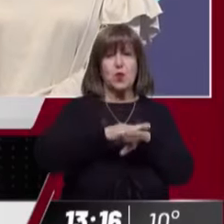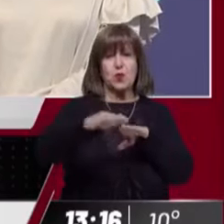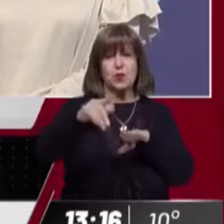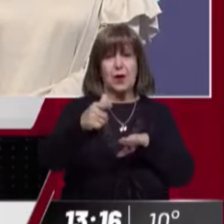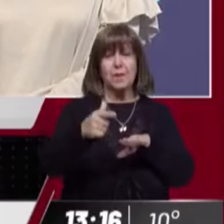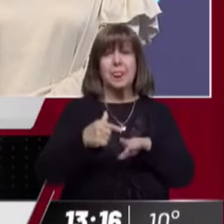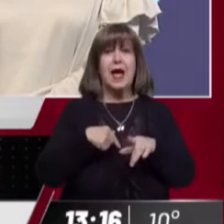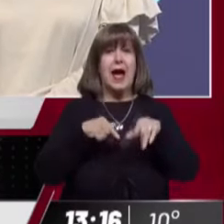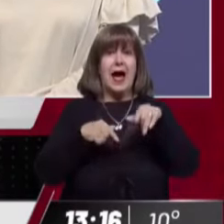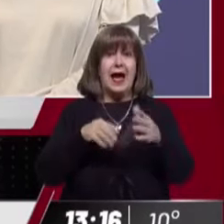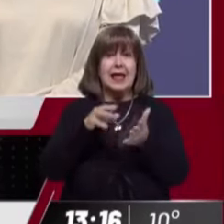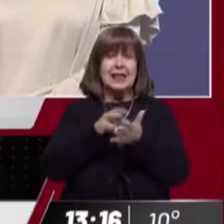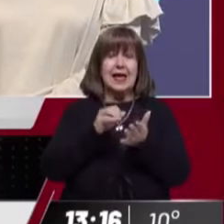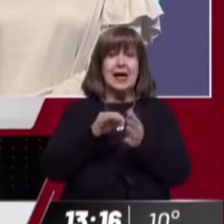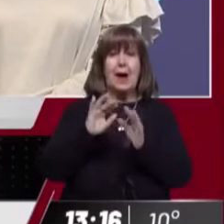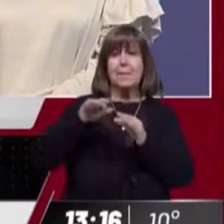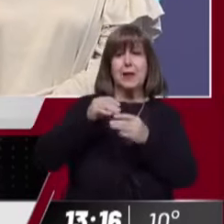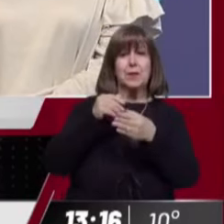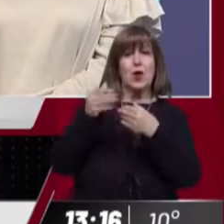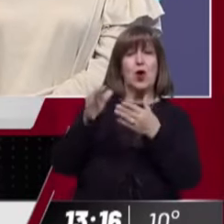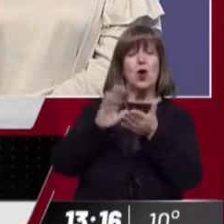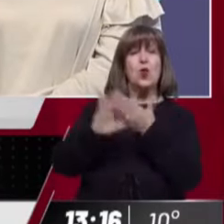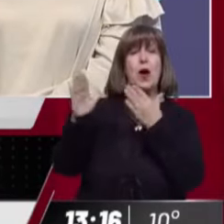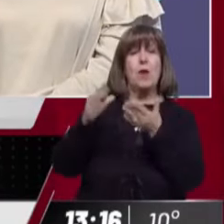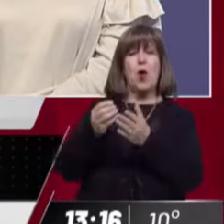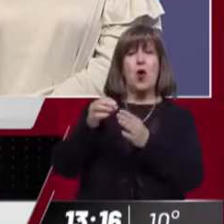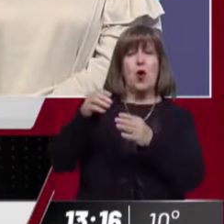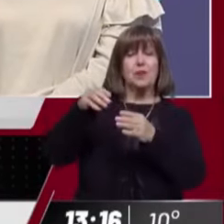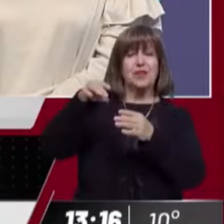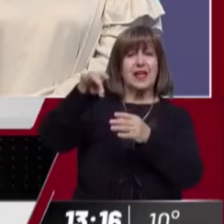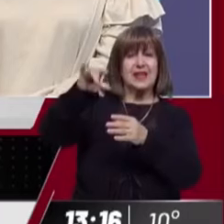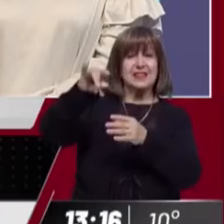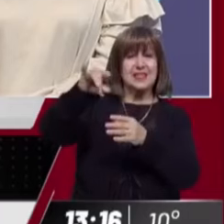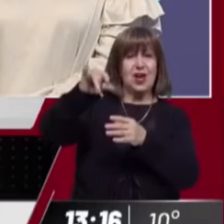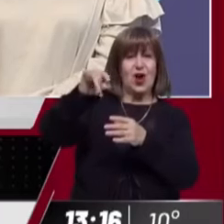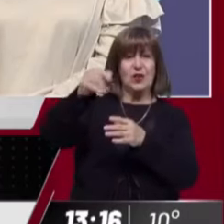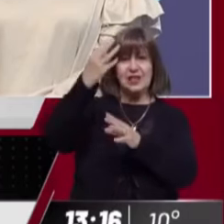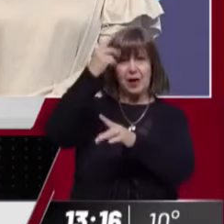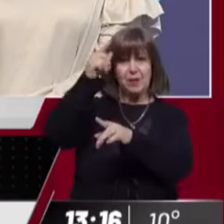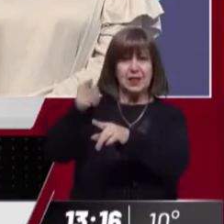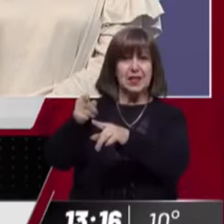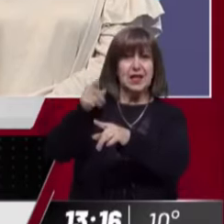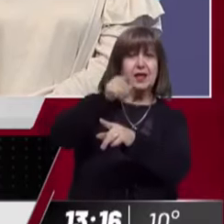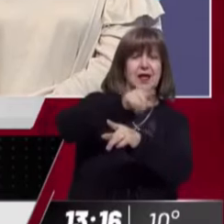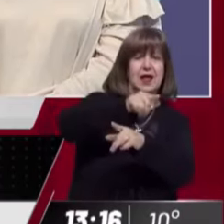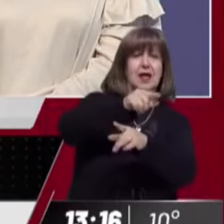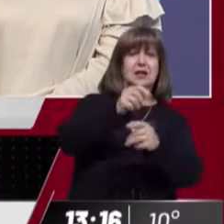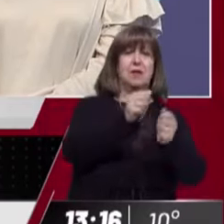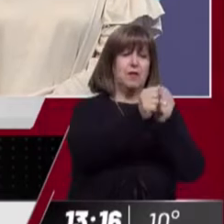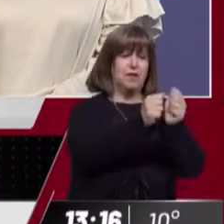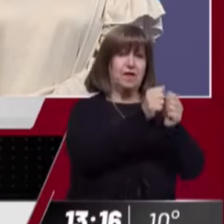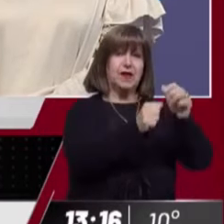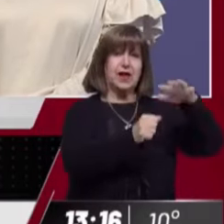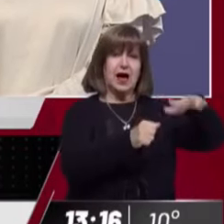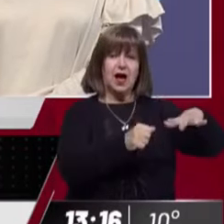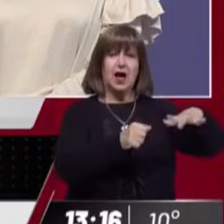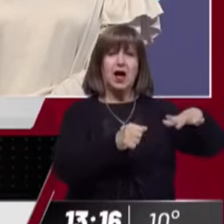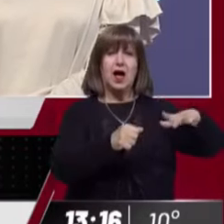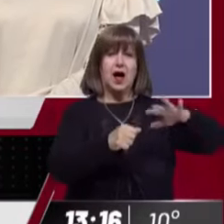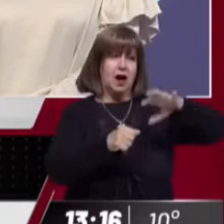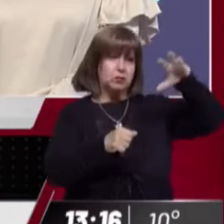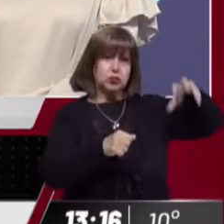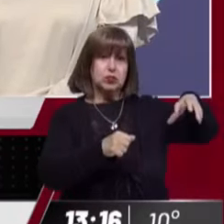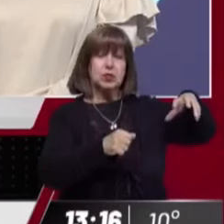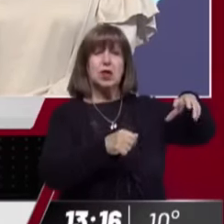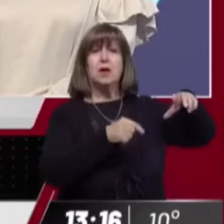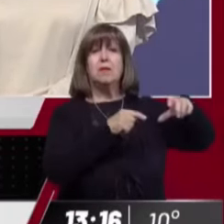nuevo casino de San Martín, hay diferentes fábricas, galpones, también hay casas, pero es una calle de tierra que tiene un basural muy grande, que ahí fue